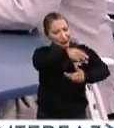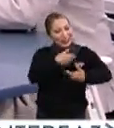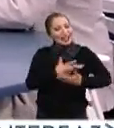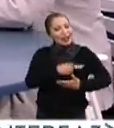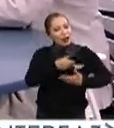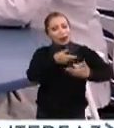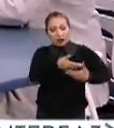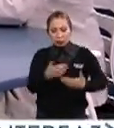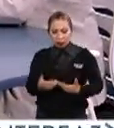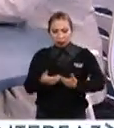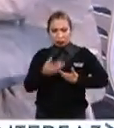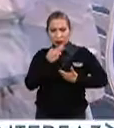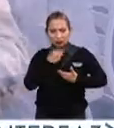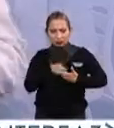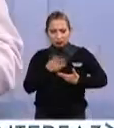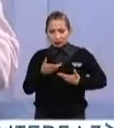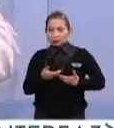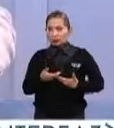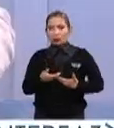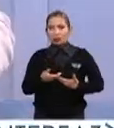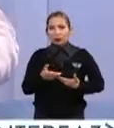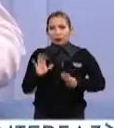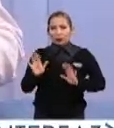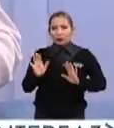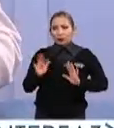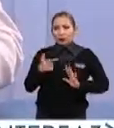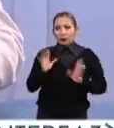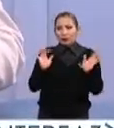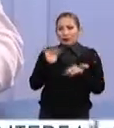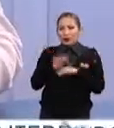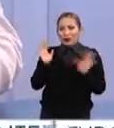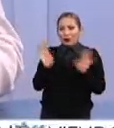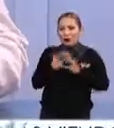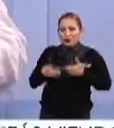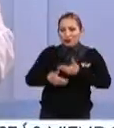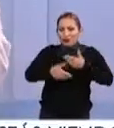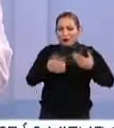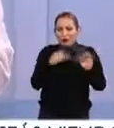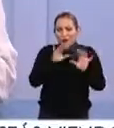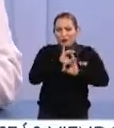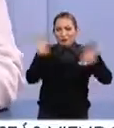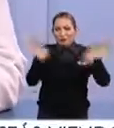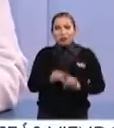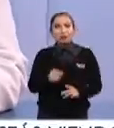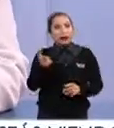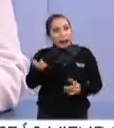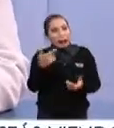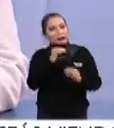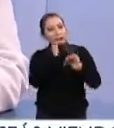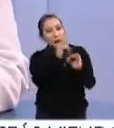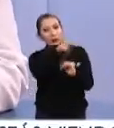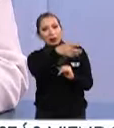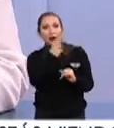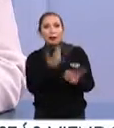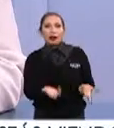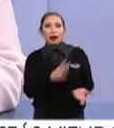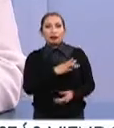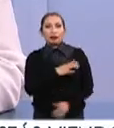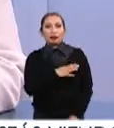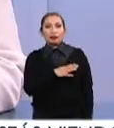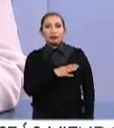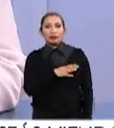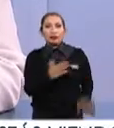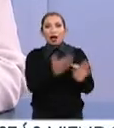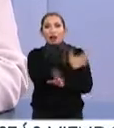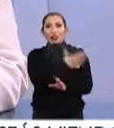Claro. Sucede muchas veces que nosotros como varones decimos no porque no sé ni tocarlo ni cargarlo. Esa es parte de las limitantes que nos estamos perdiendo y